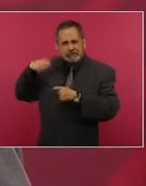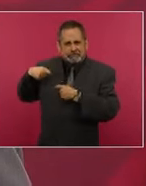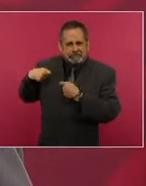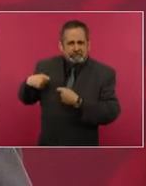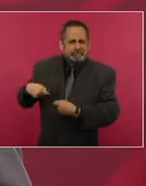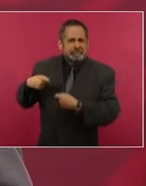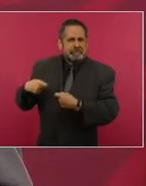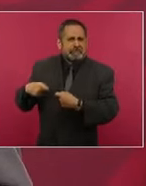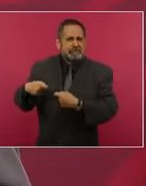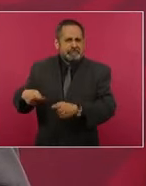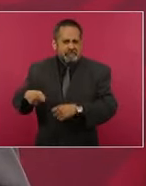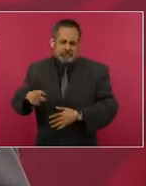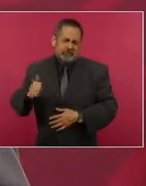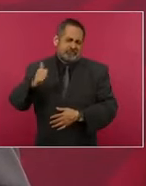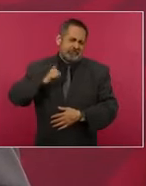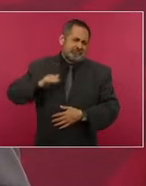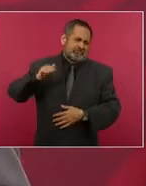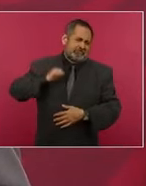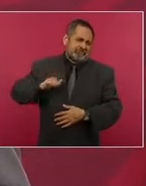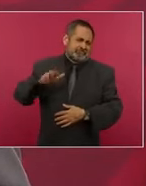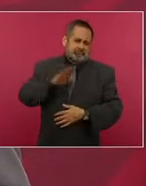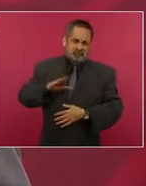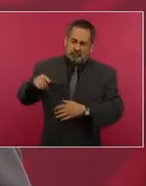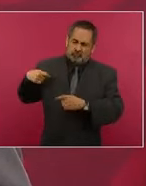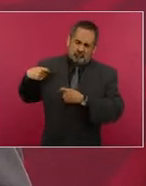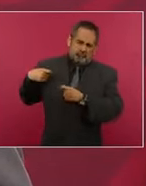de las grandes civilizaciones,